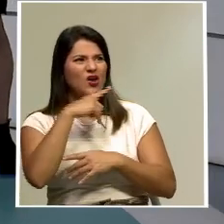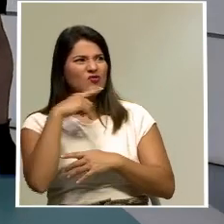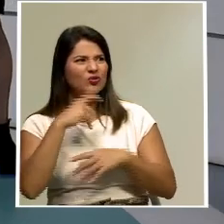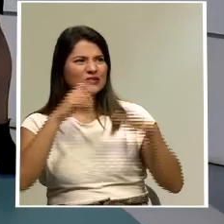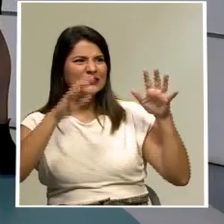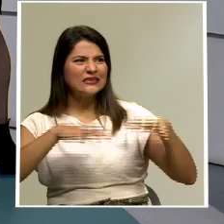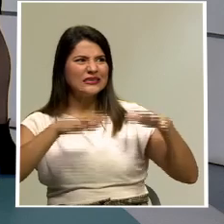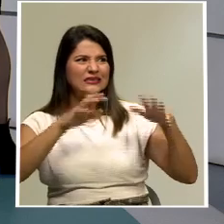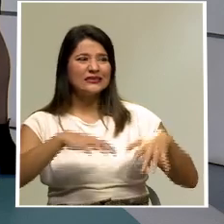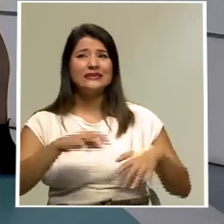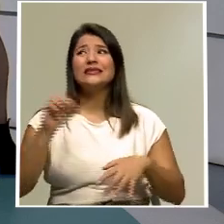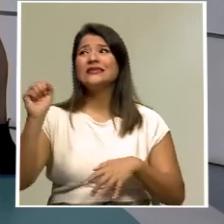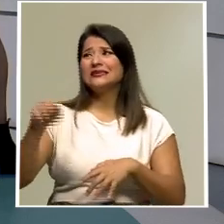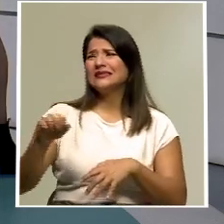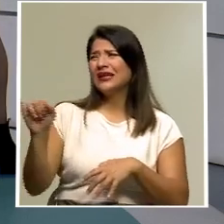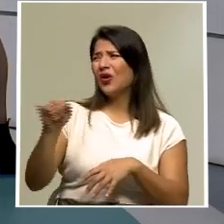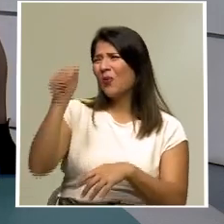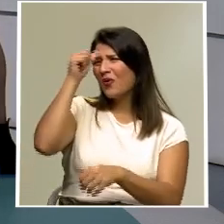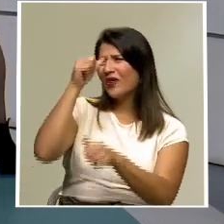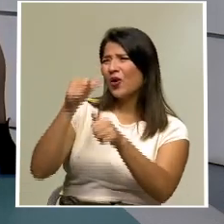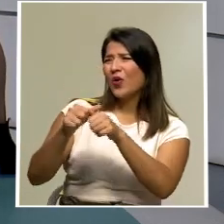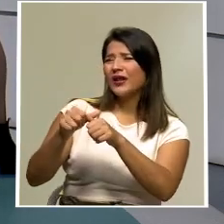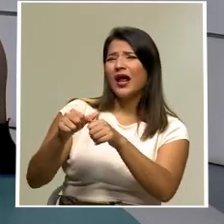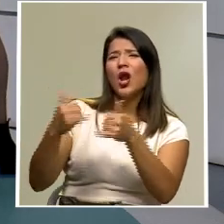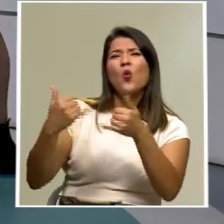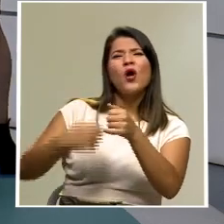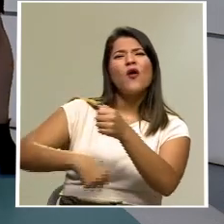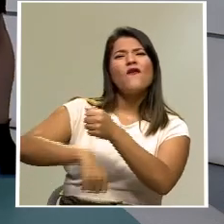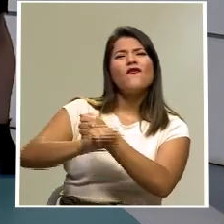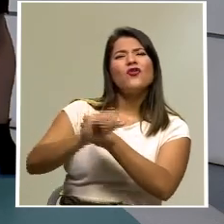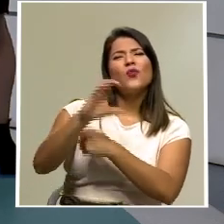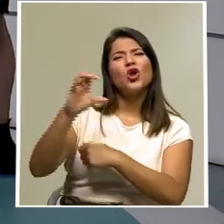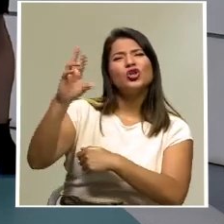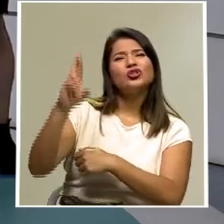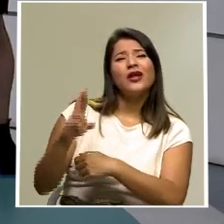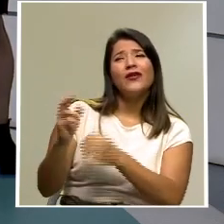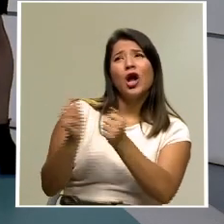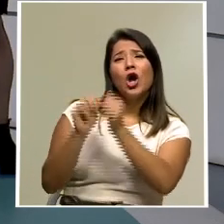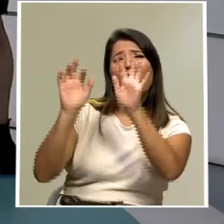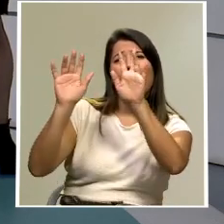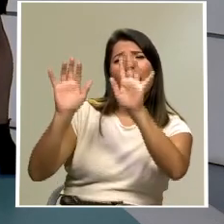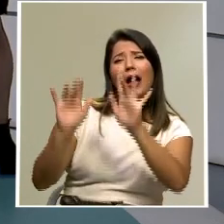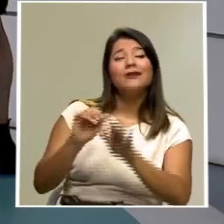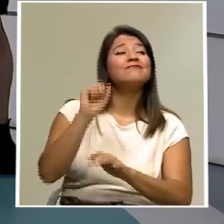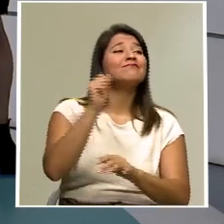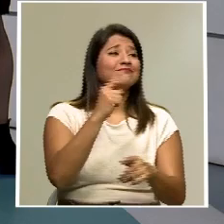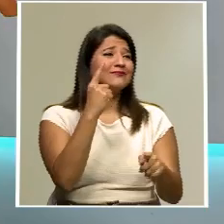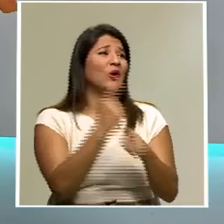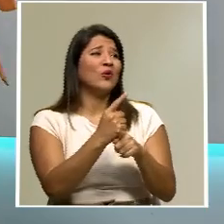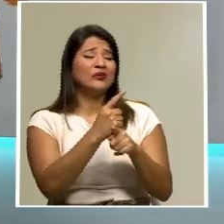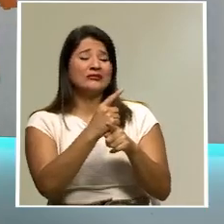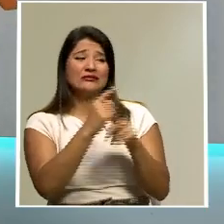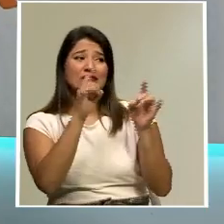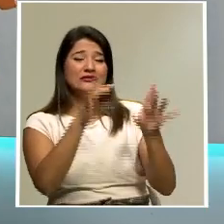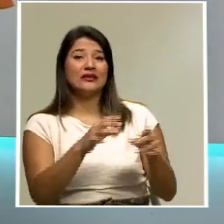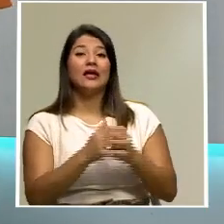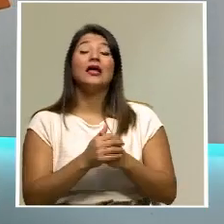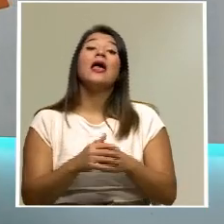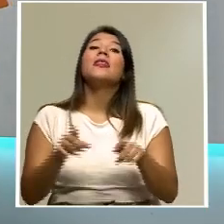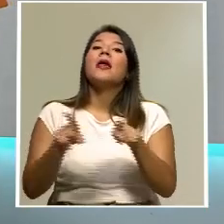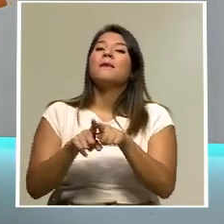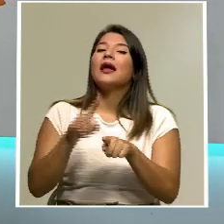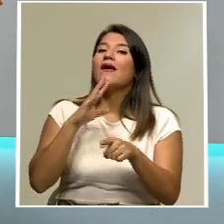Sería como un recuerdo de aquel partido de la selección bajo la nieve. Exactamente, una pesadilla. Sí, bueno, por supuesto que también vamos a hablar de